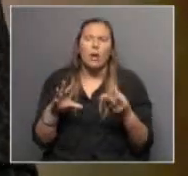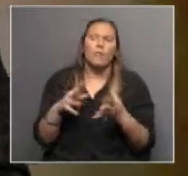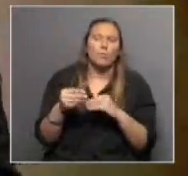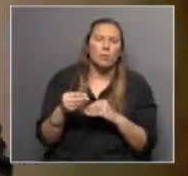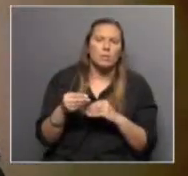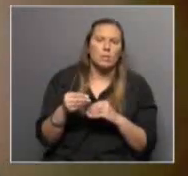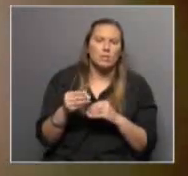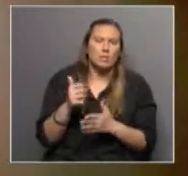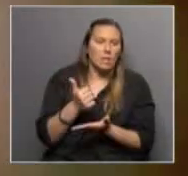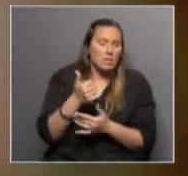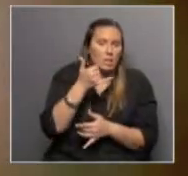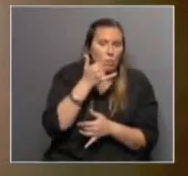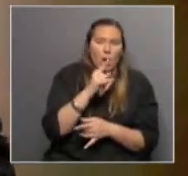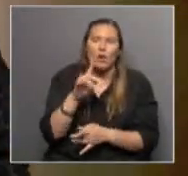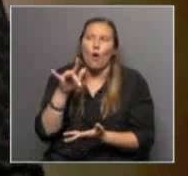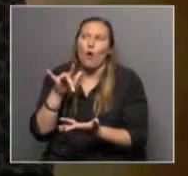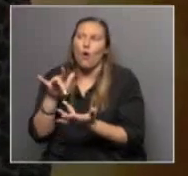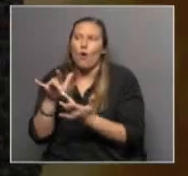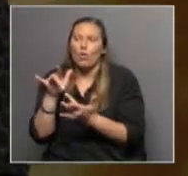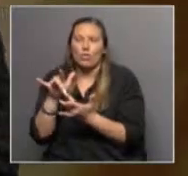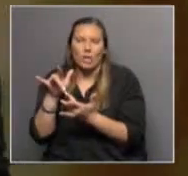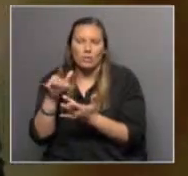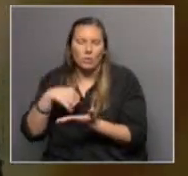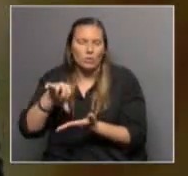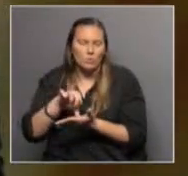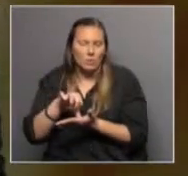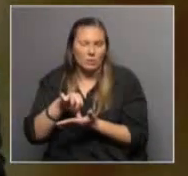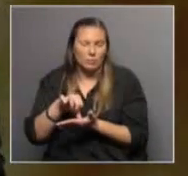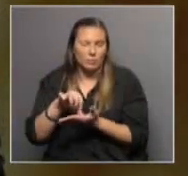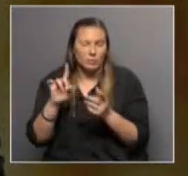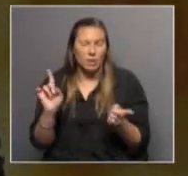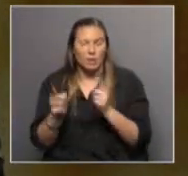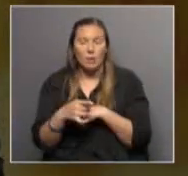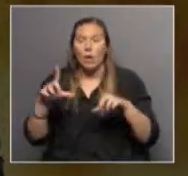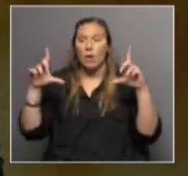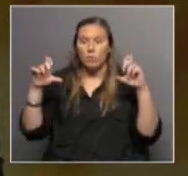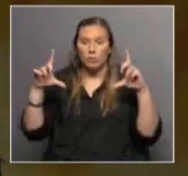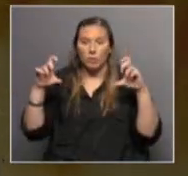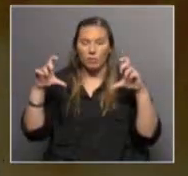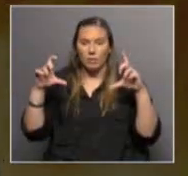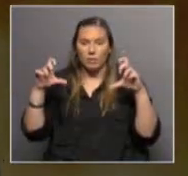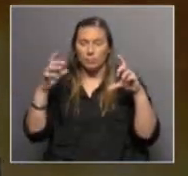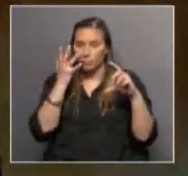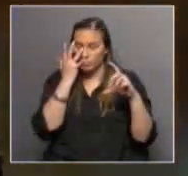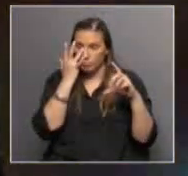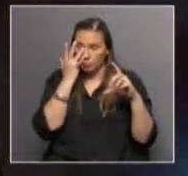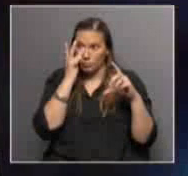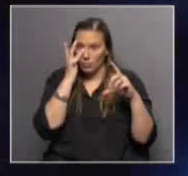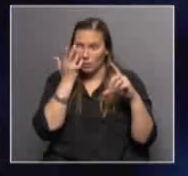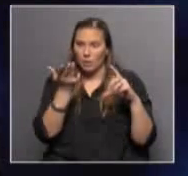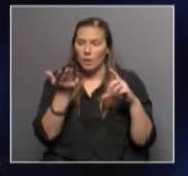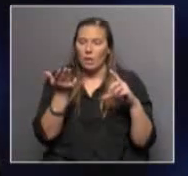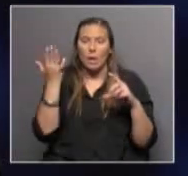idea de que si estás en el celular no estás en la ciudad al revés y ni hablemos de la fotografía el otro día hablábamos sobre